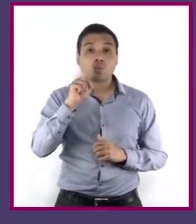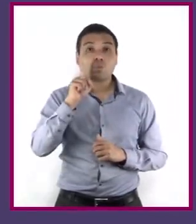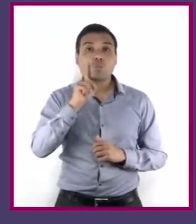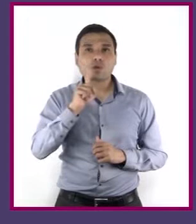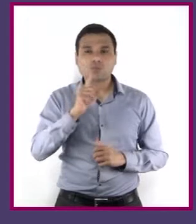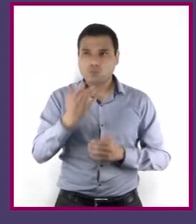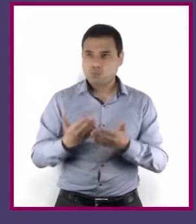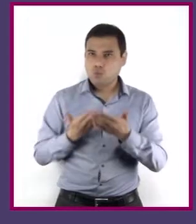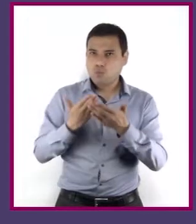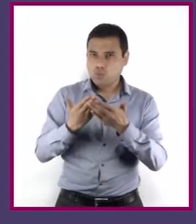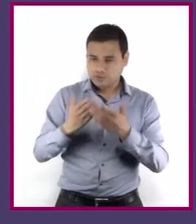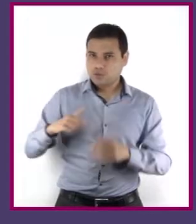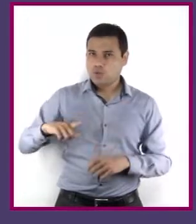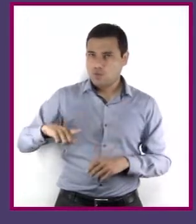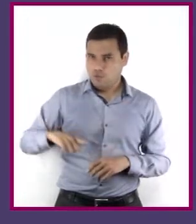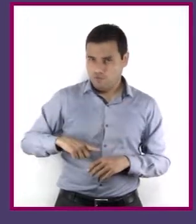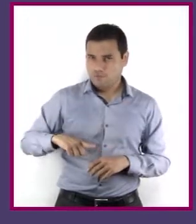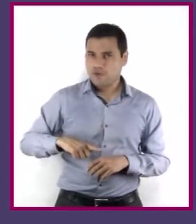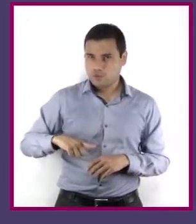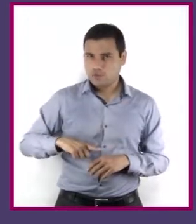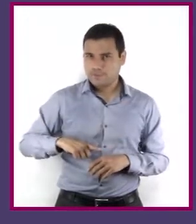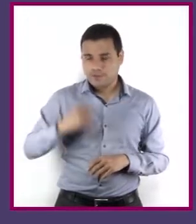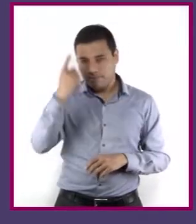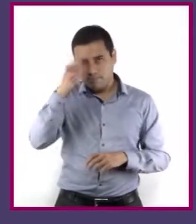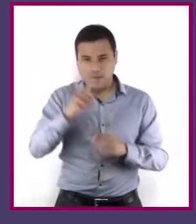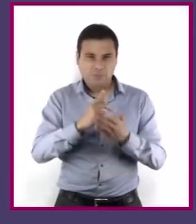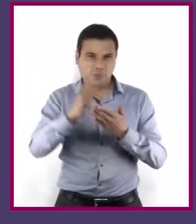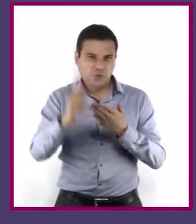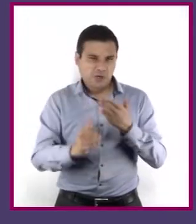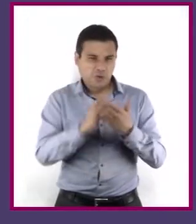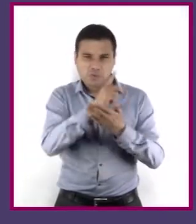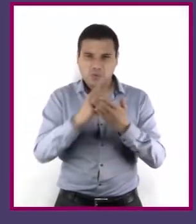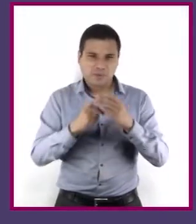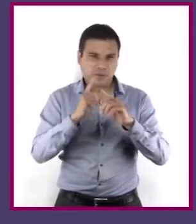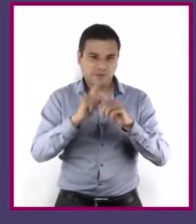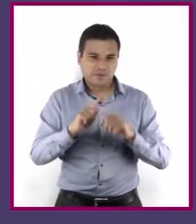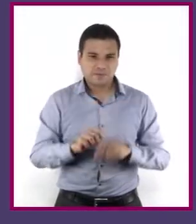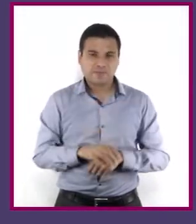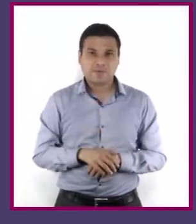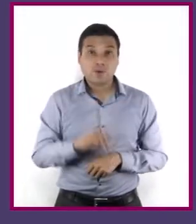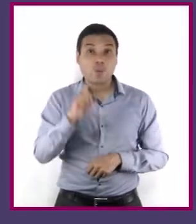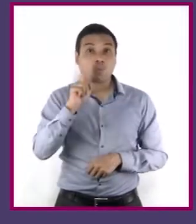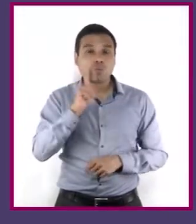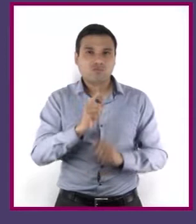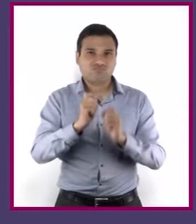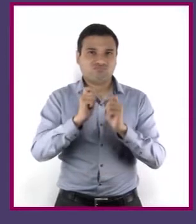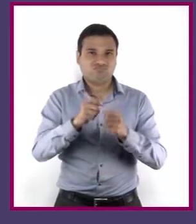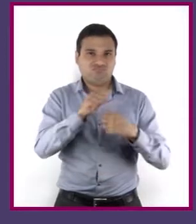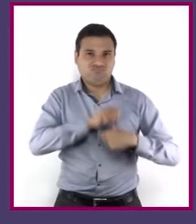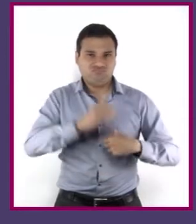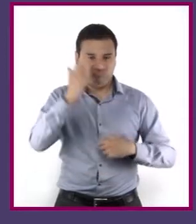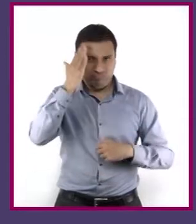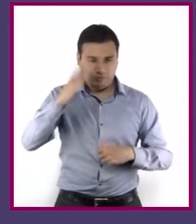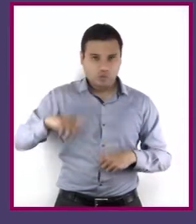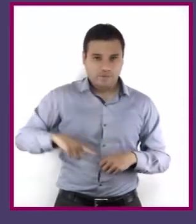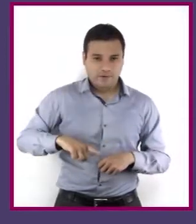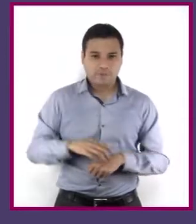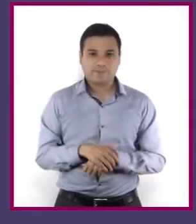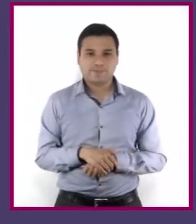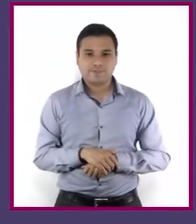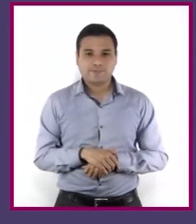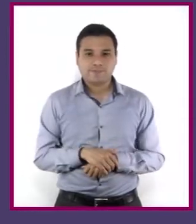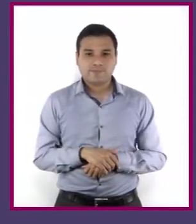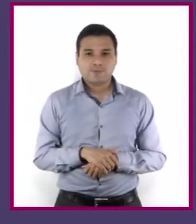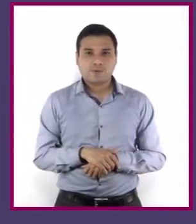políticas gubernamentales y en la ejecución de estas, ocupen cargos públicos, ejerzan todas